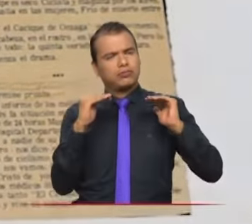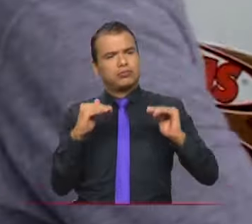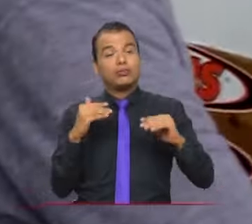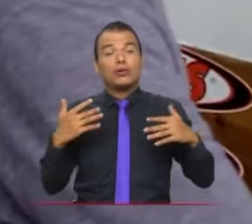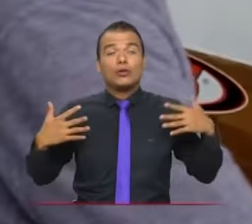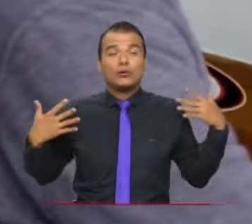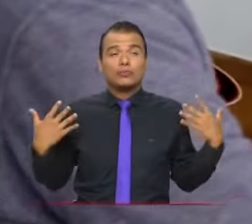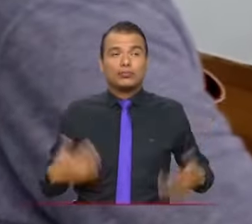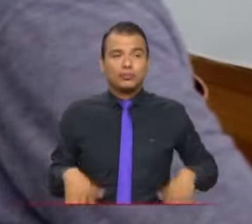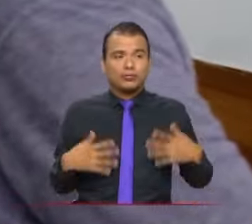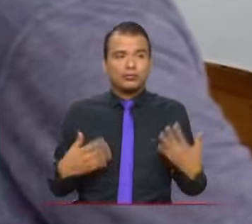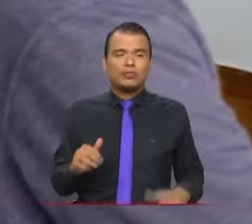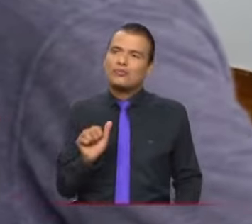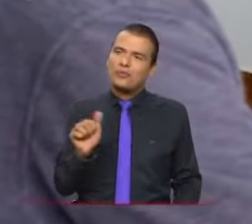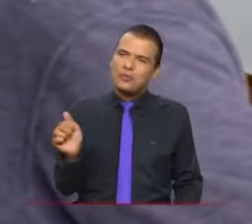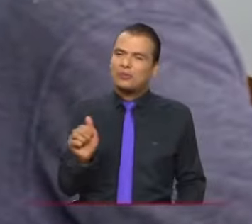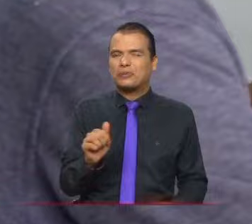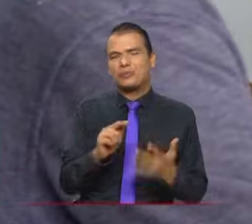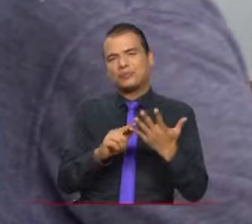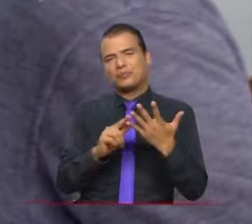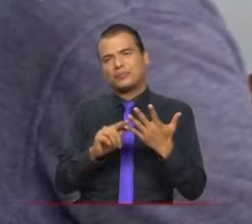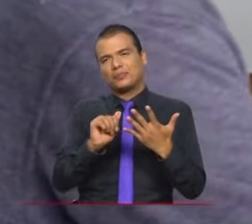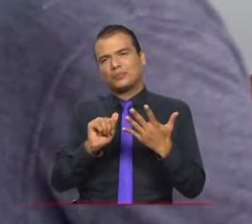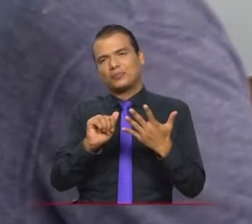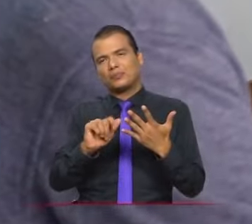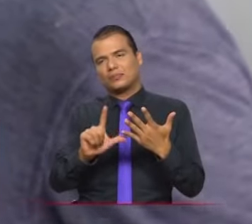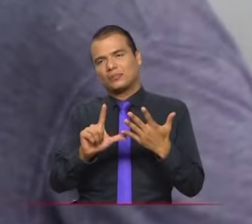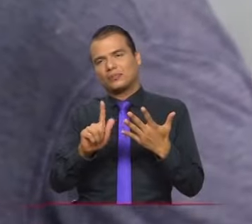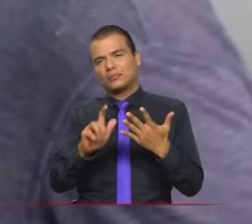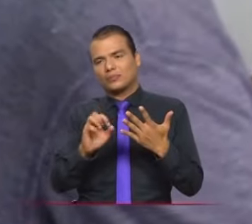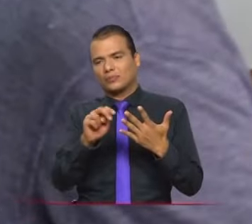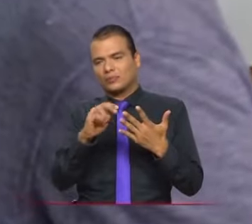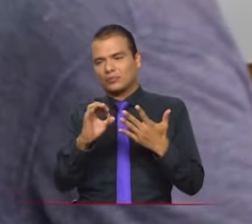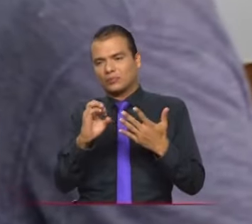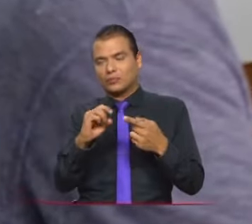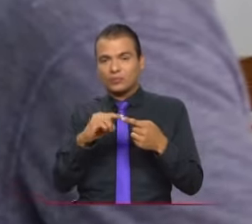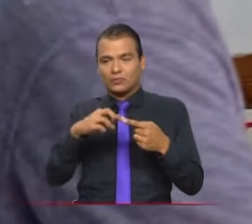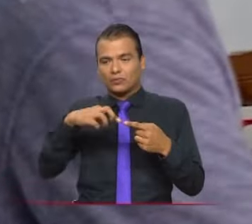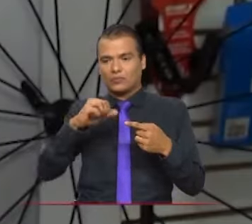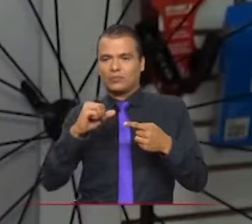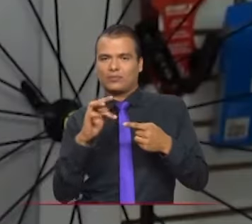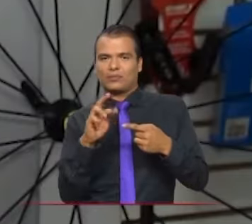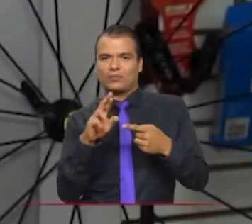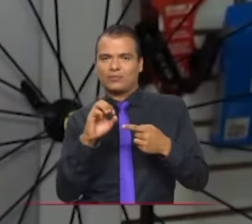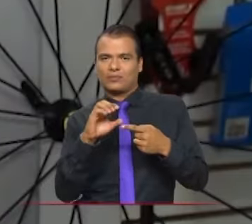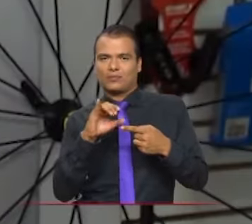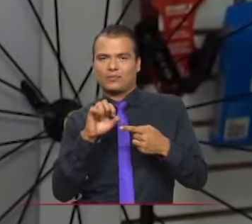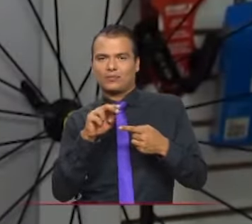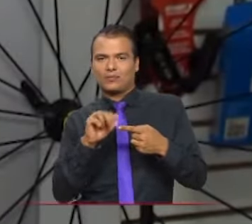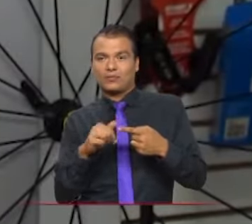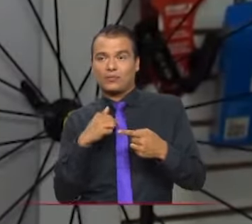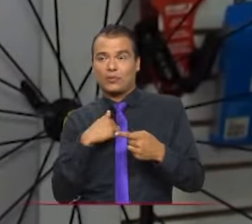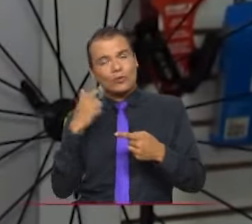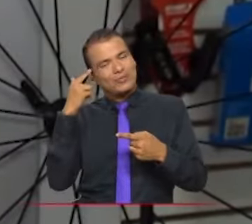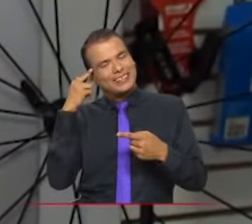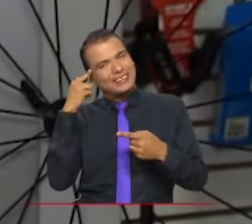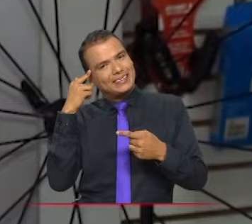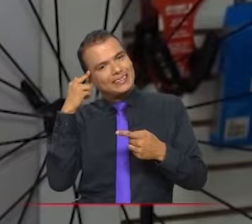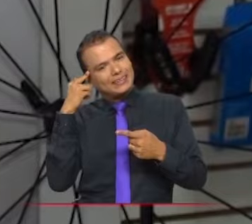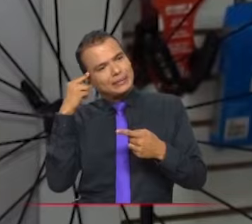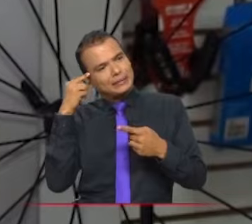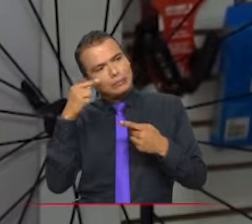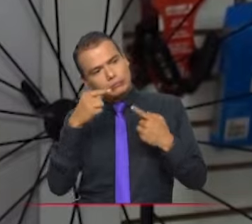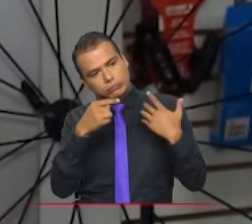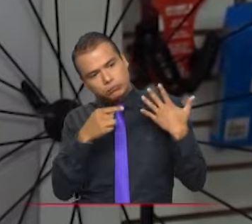era Alfonso Flores, Patrocinio. Pues esa etapa era clave, para mí era